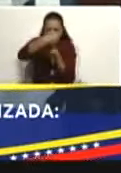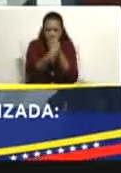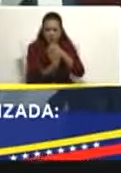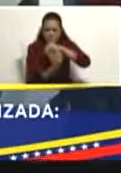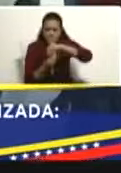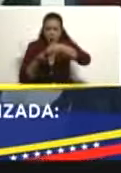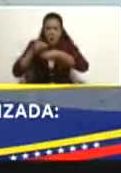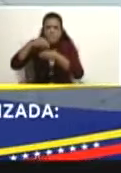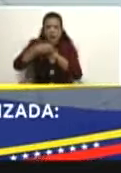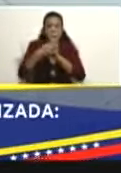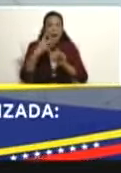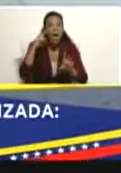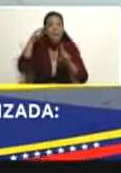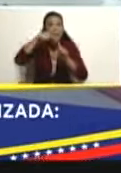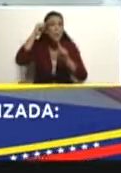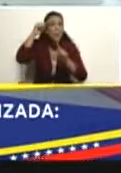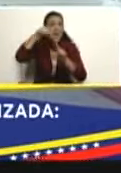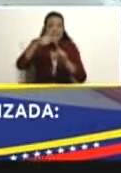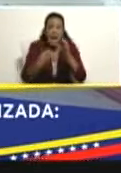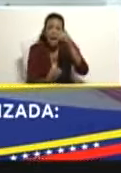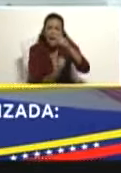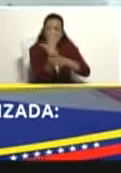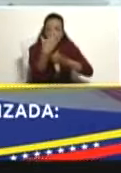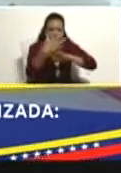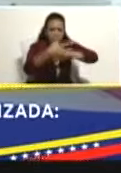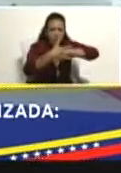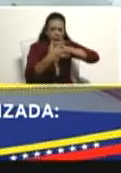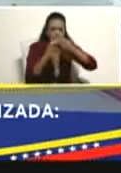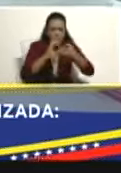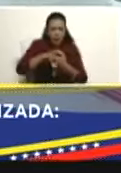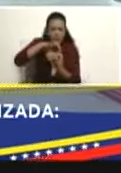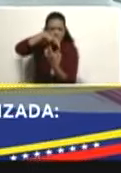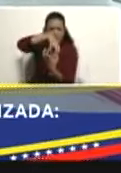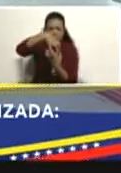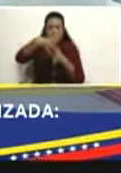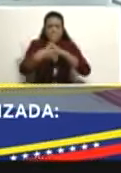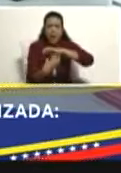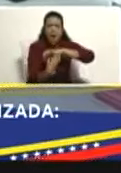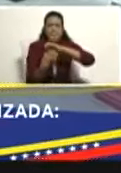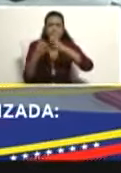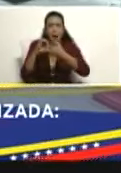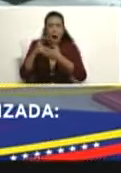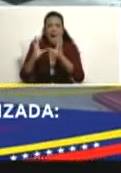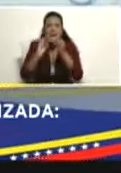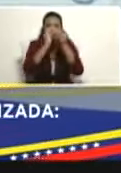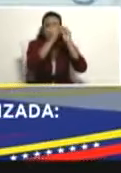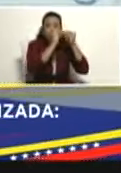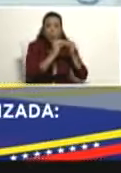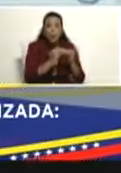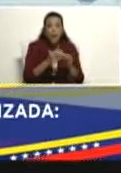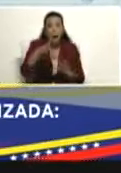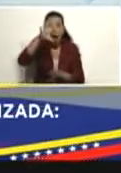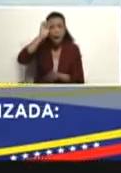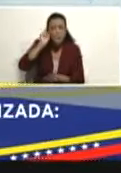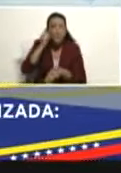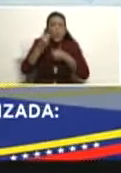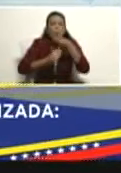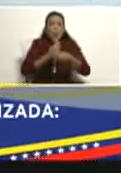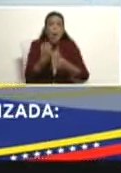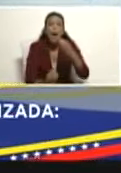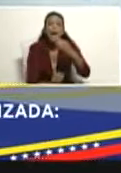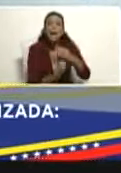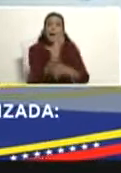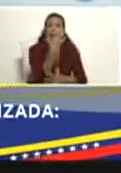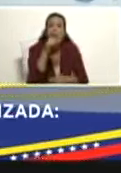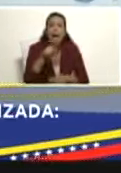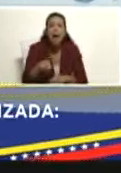donde el propósito central, importante destacarlo, presidente, es la formación, el proceso de formación está vinculado